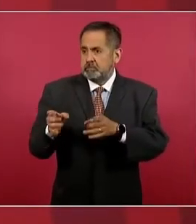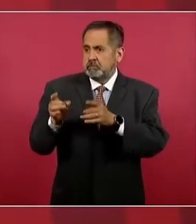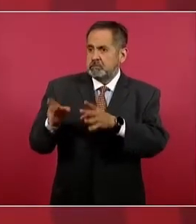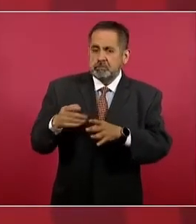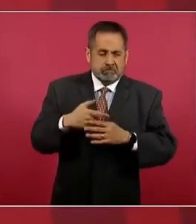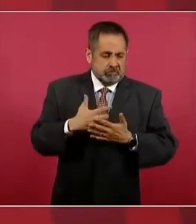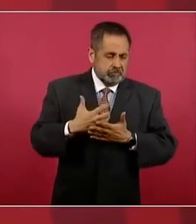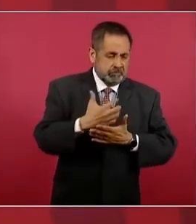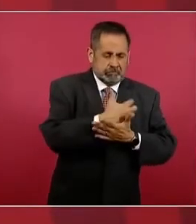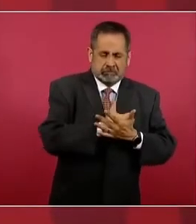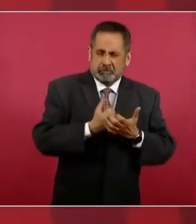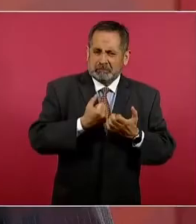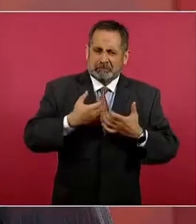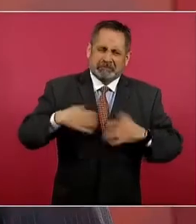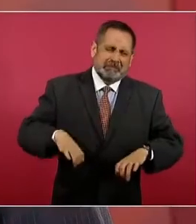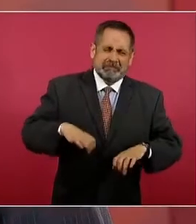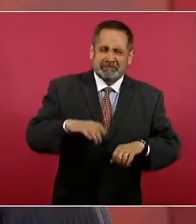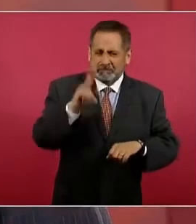FOBAPROA.